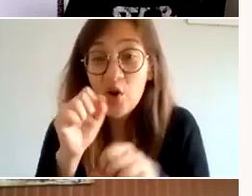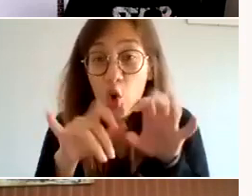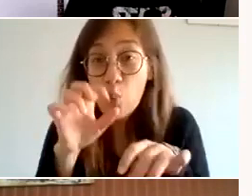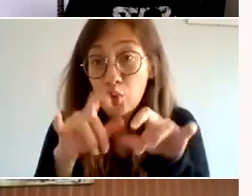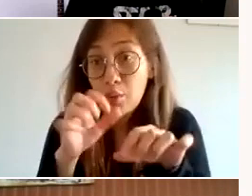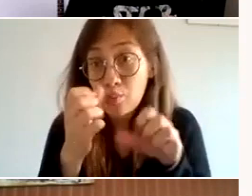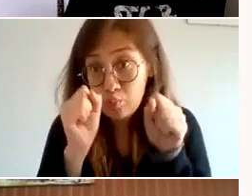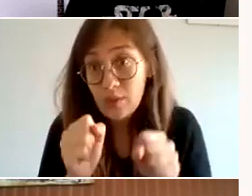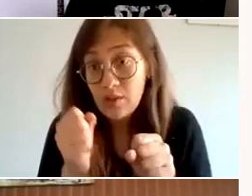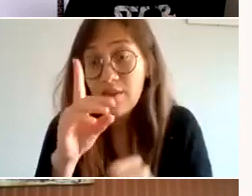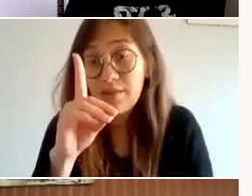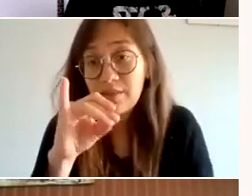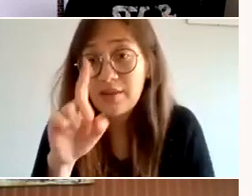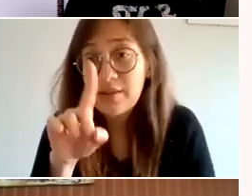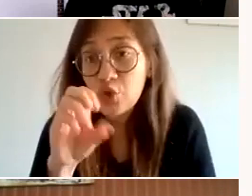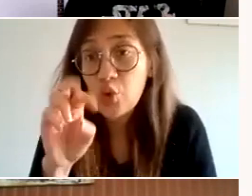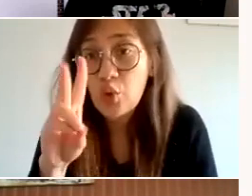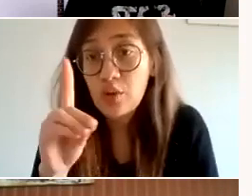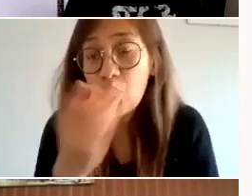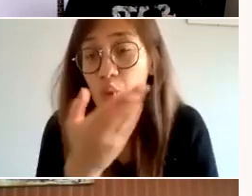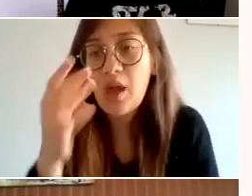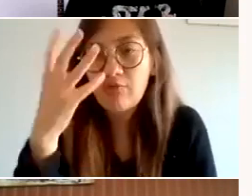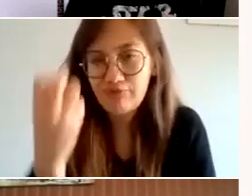que lo puedan tener listo.